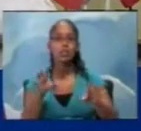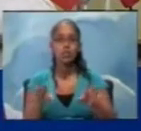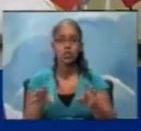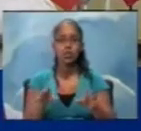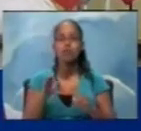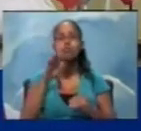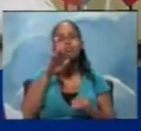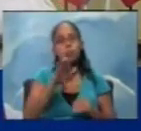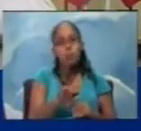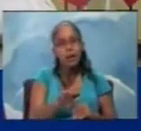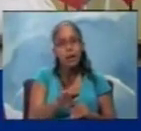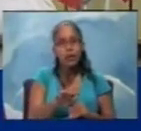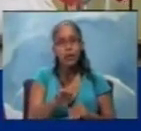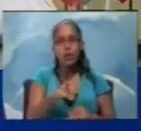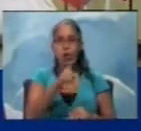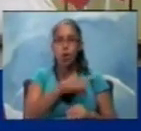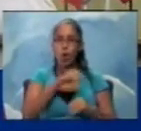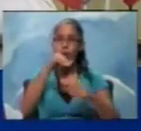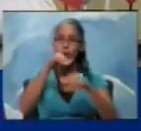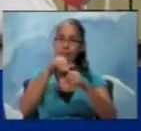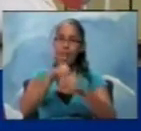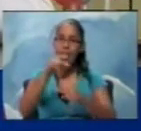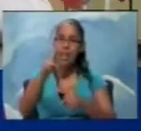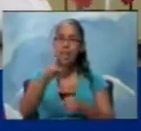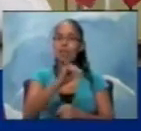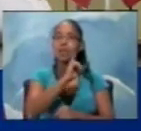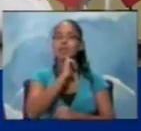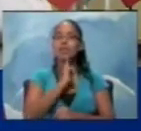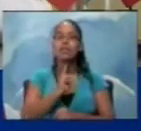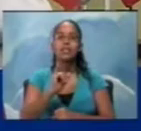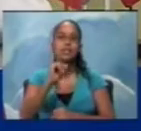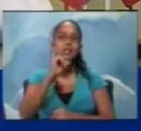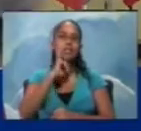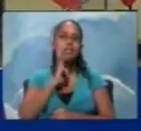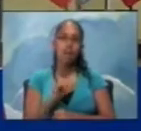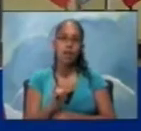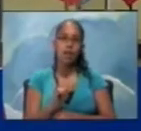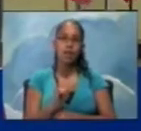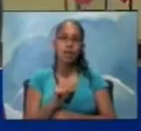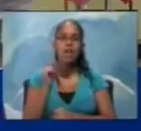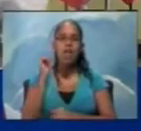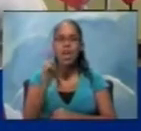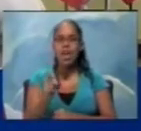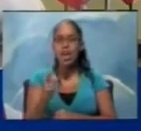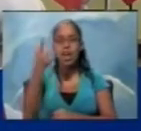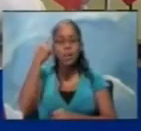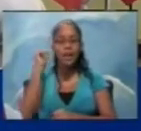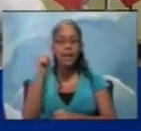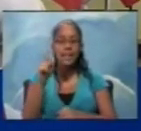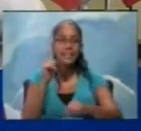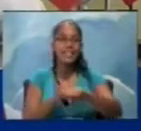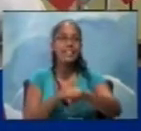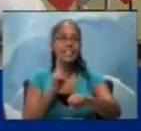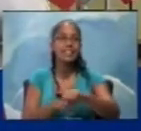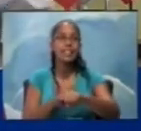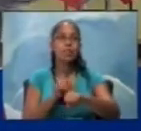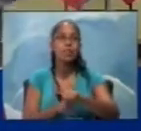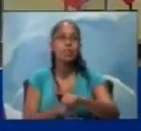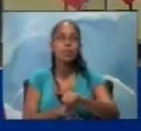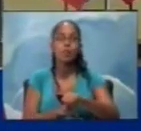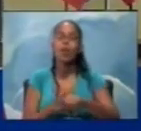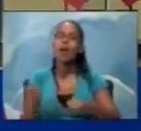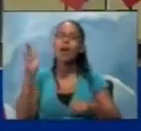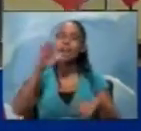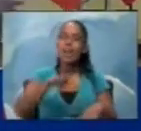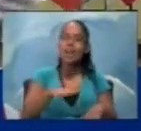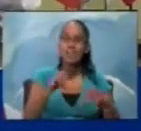menos en Israel. ellos para este tiempo